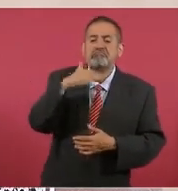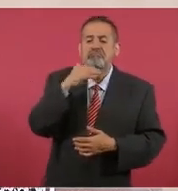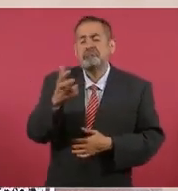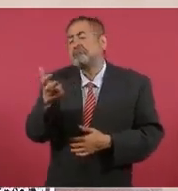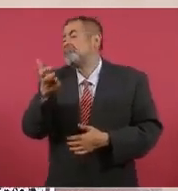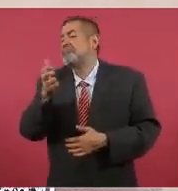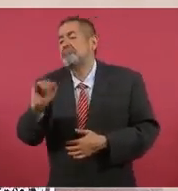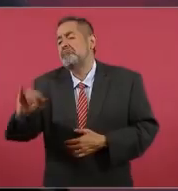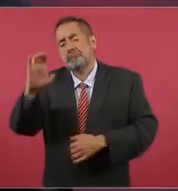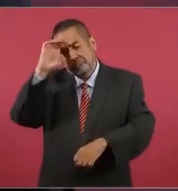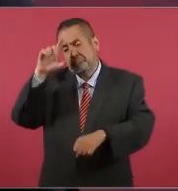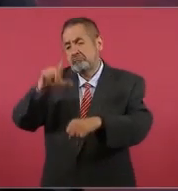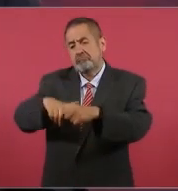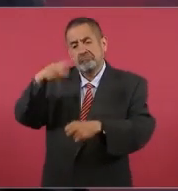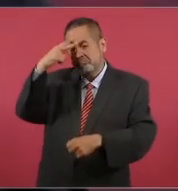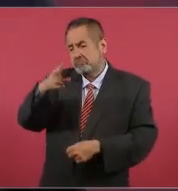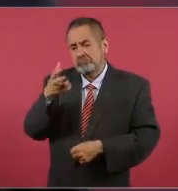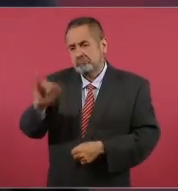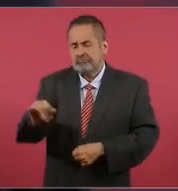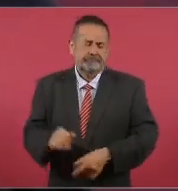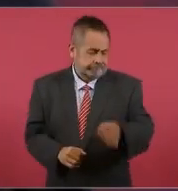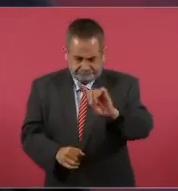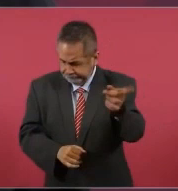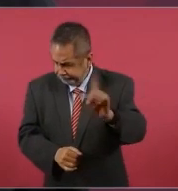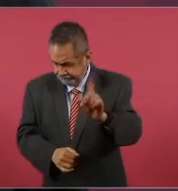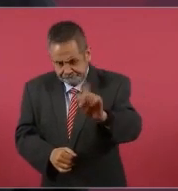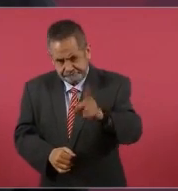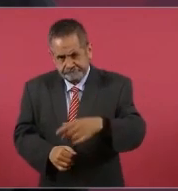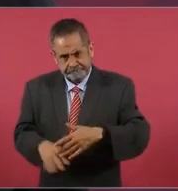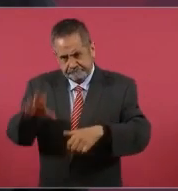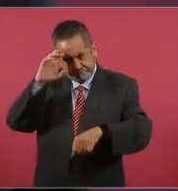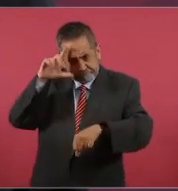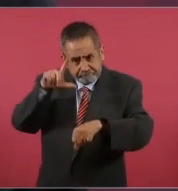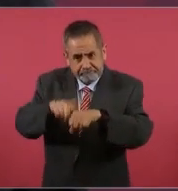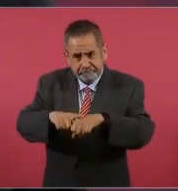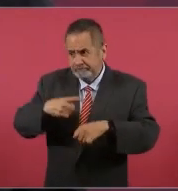de la cultura del pueblo de México. No.